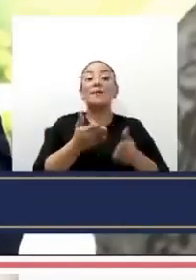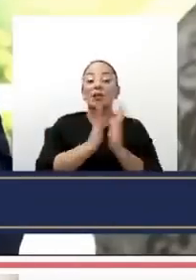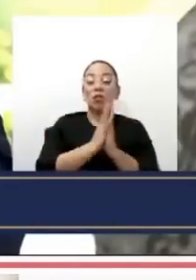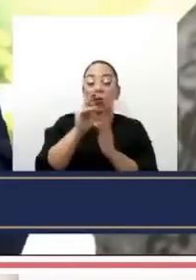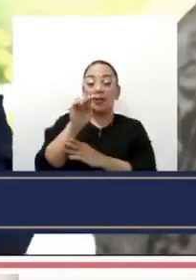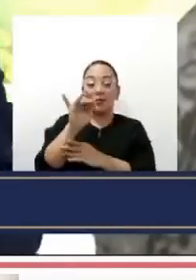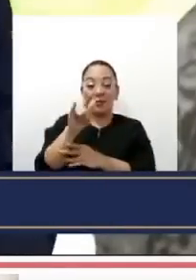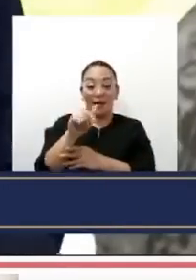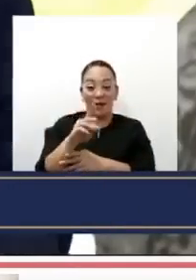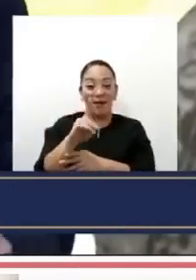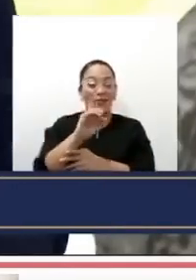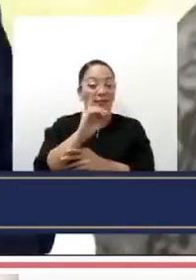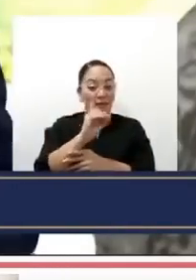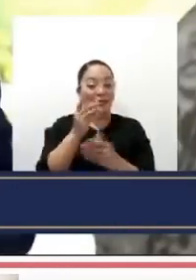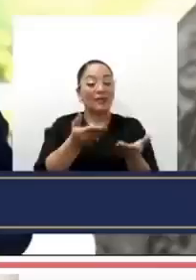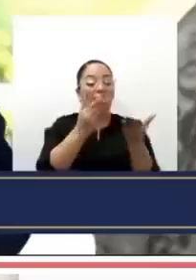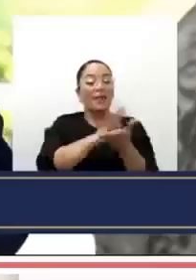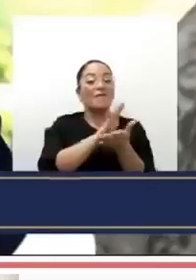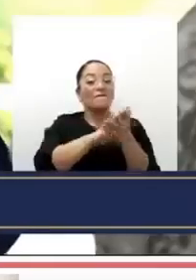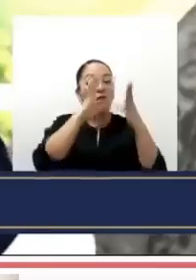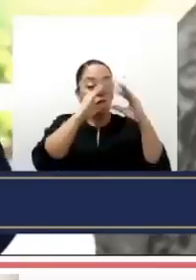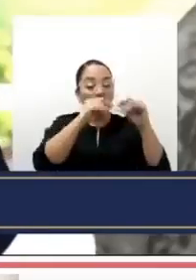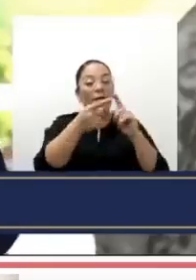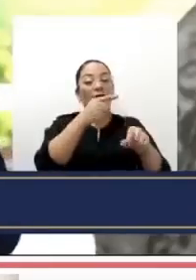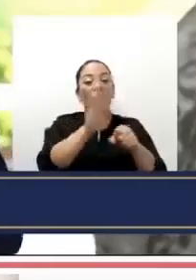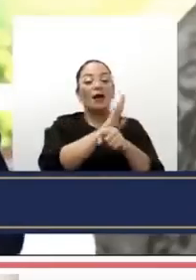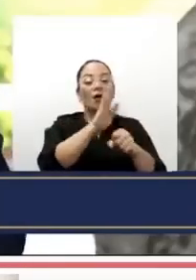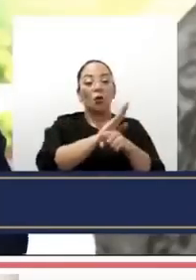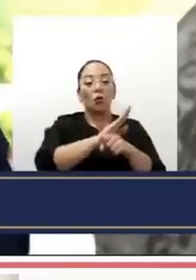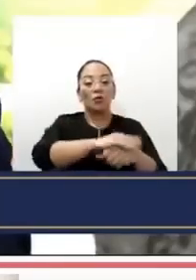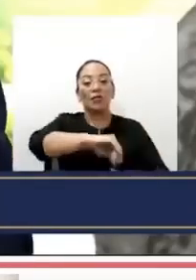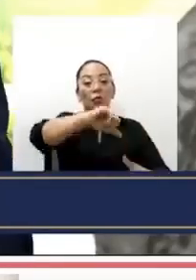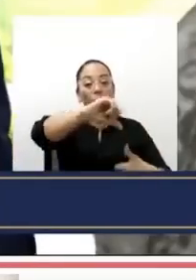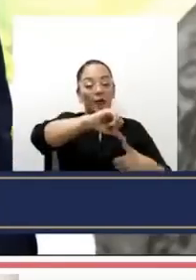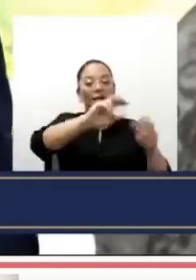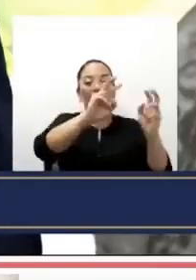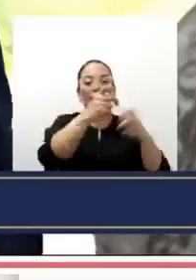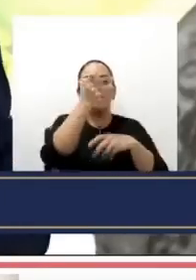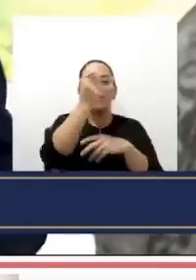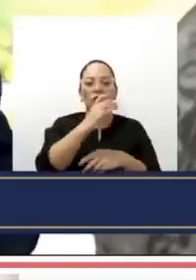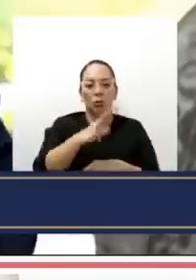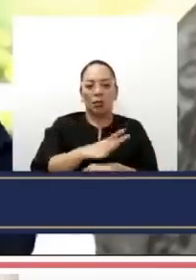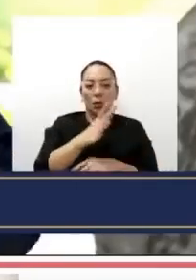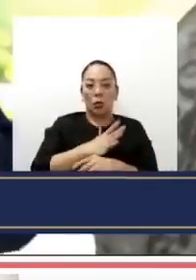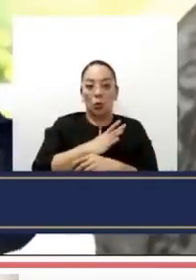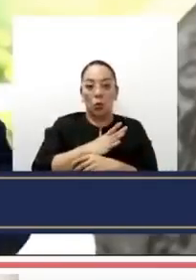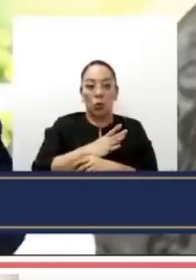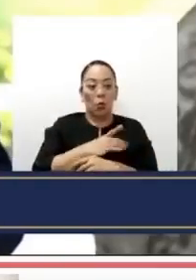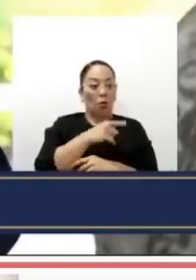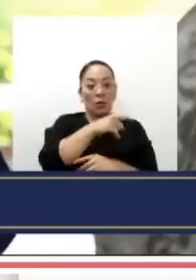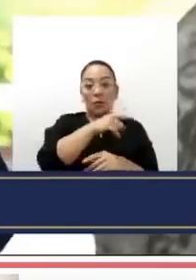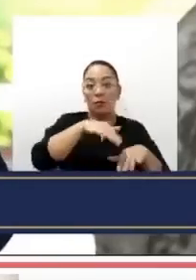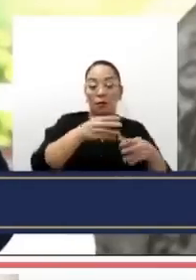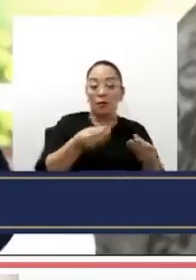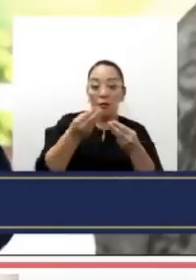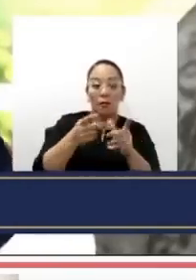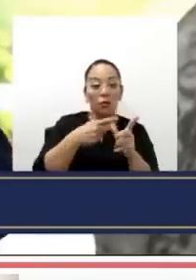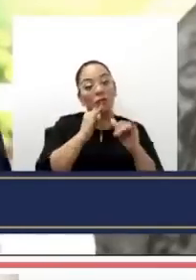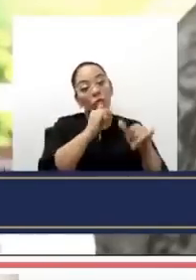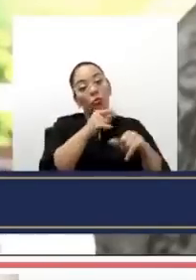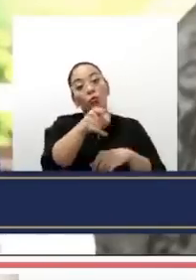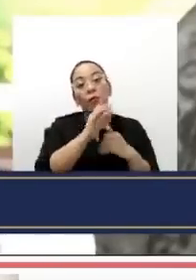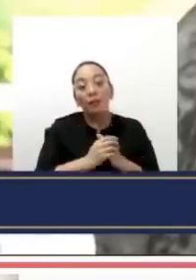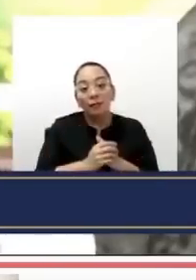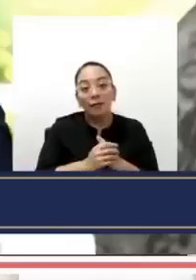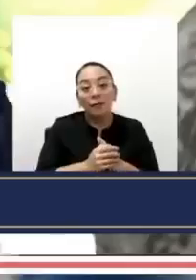Natalia Díaz que le entregara un informe del Banco Centroamericano sobre las pensiones de lujo. Y como no se lo ha entregado, entonces lo denuncia usted.